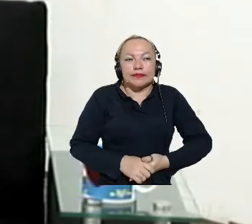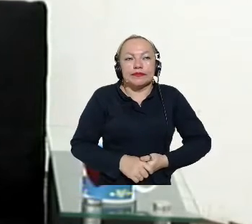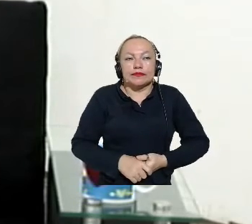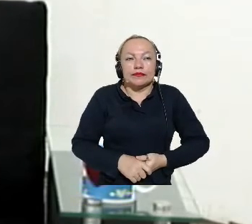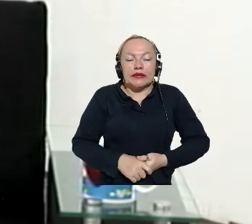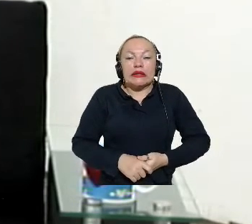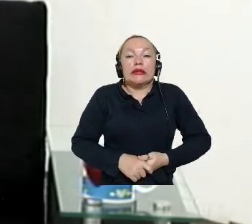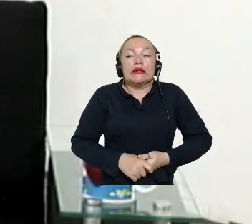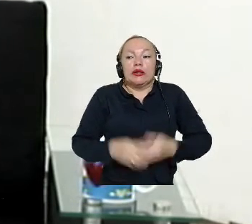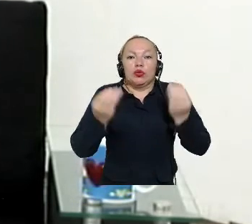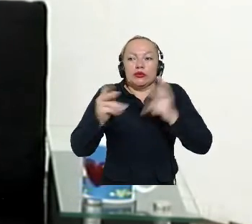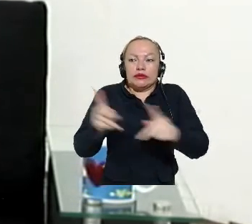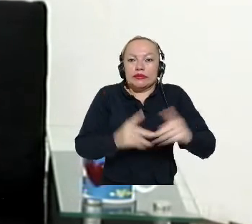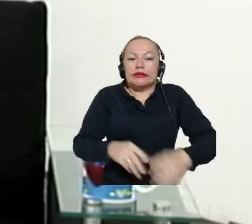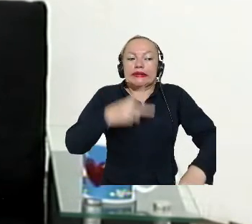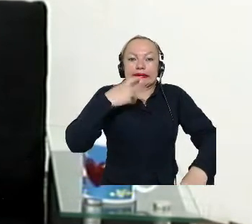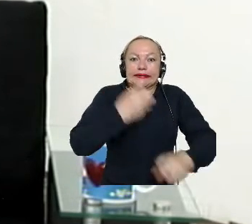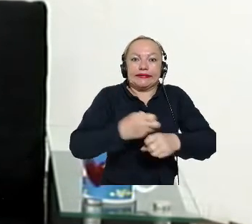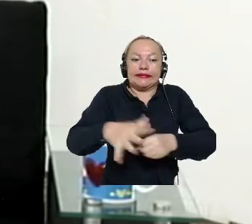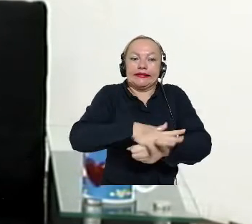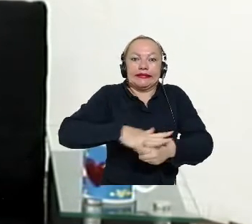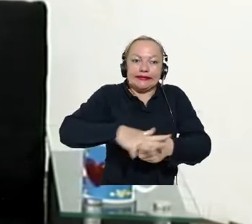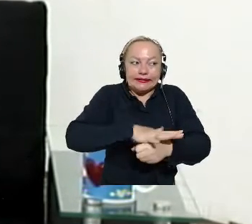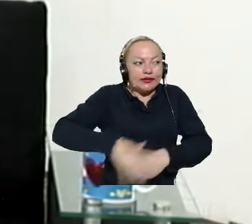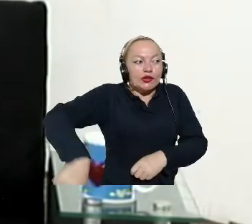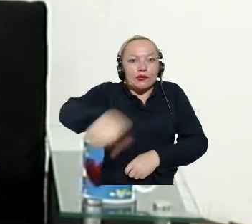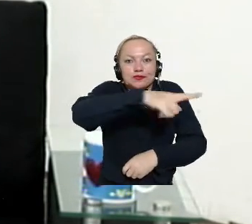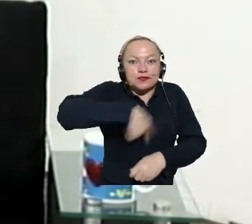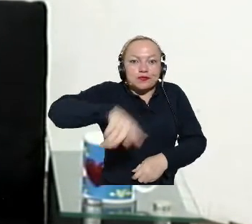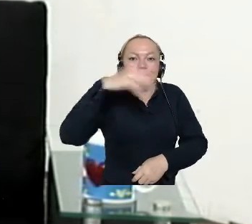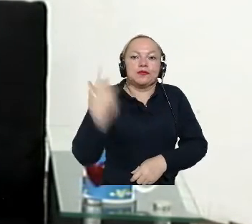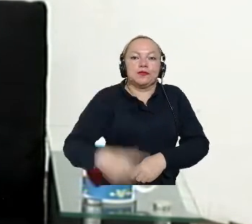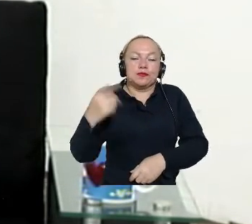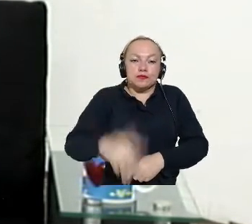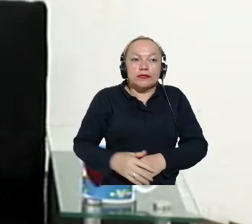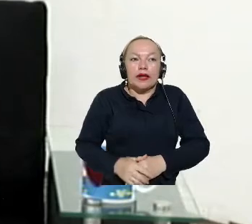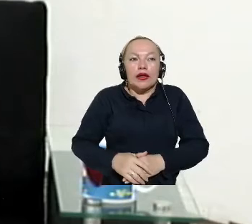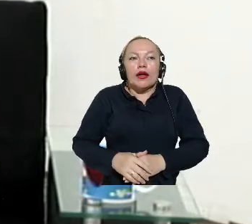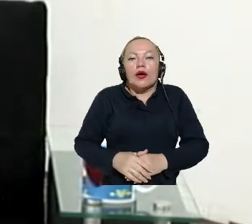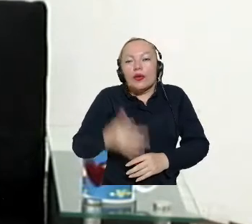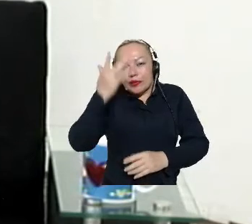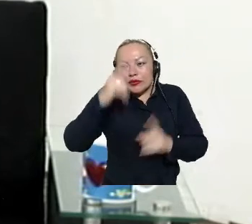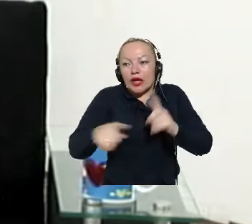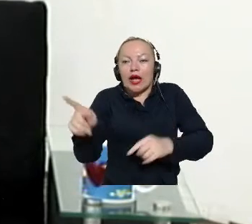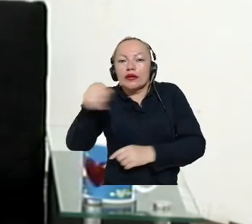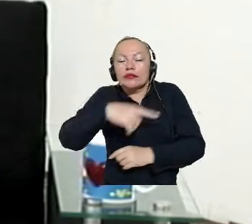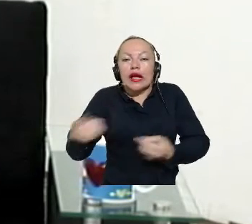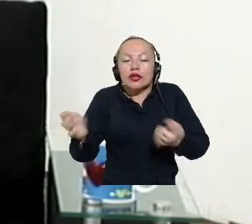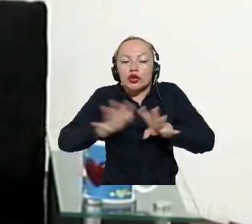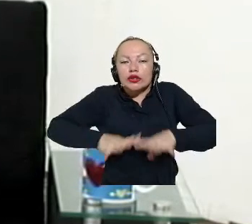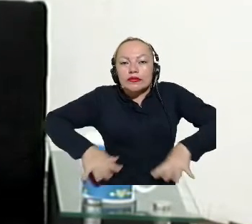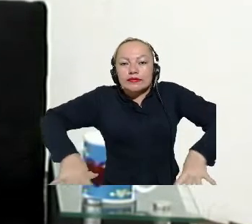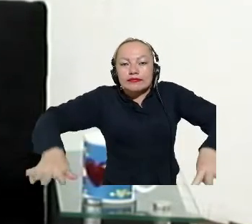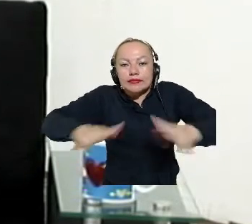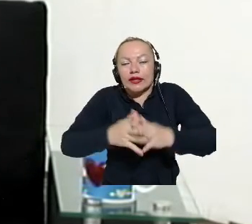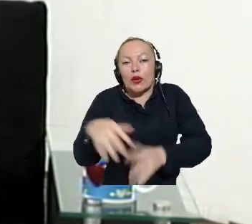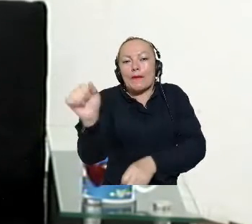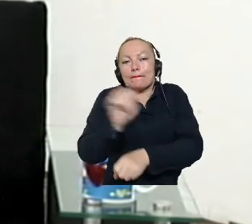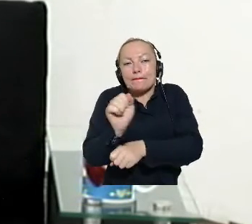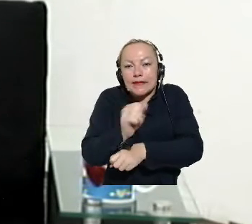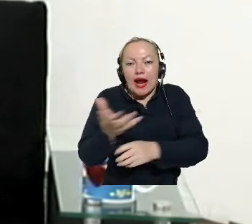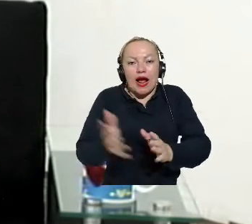puso en aprietos a muchos. Sobre todo el sector automotriz.